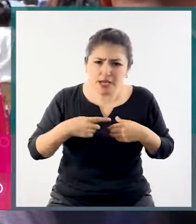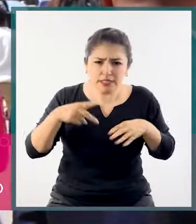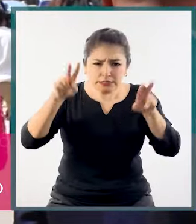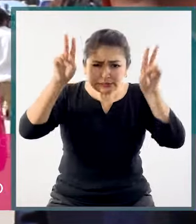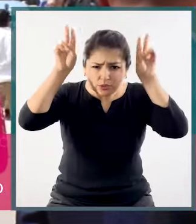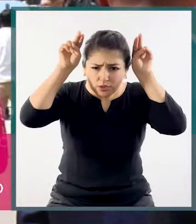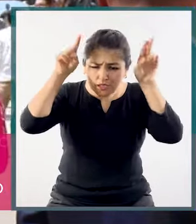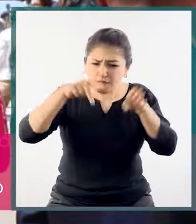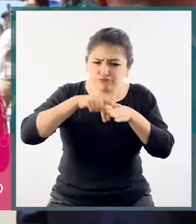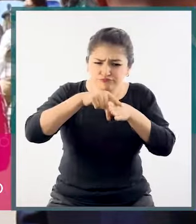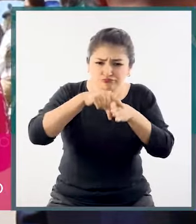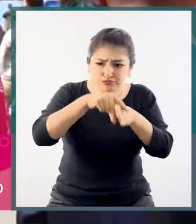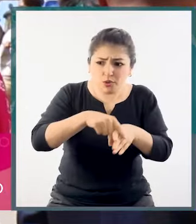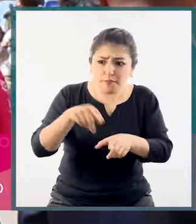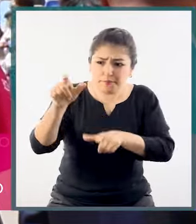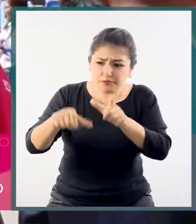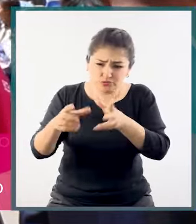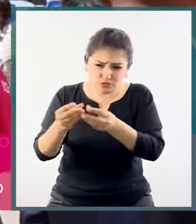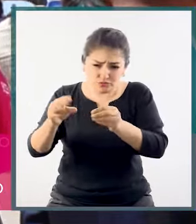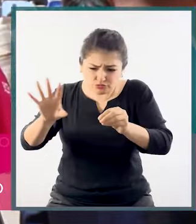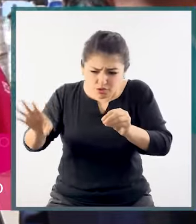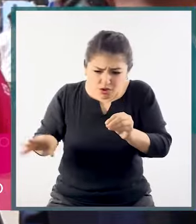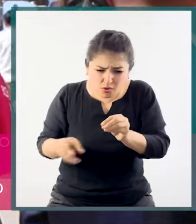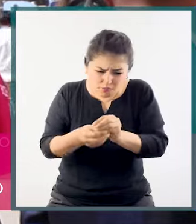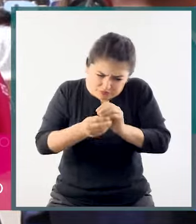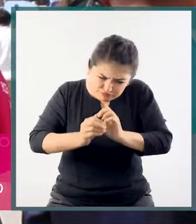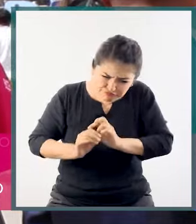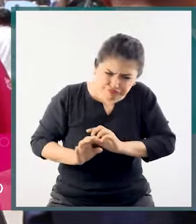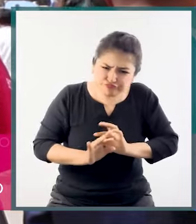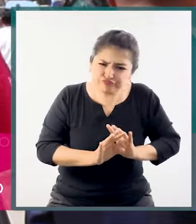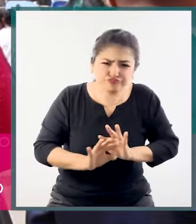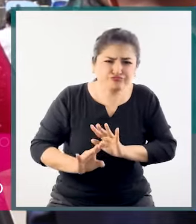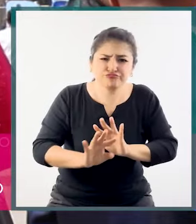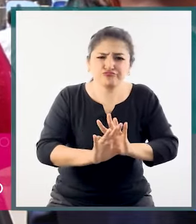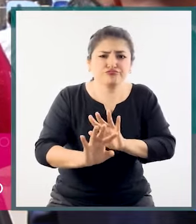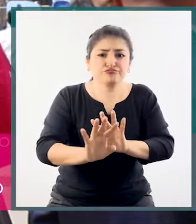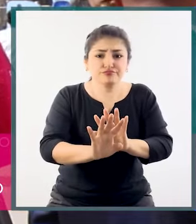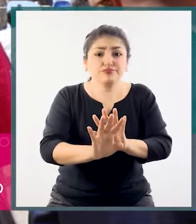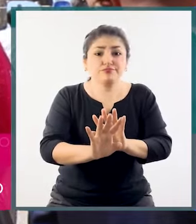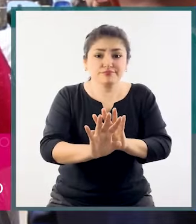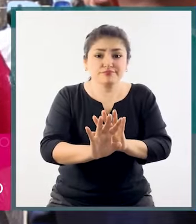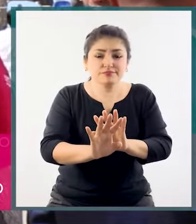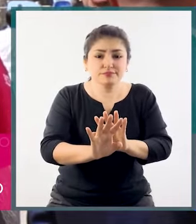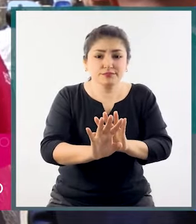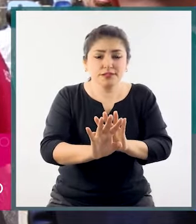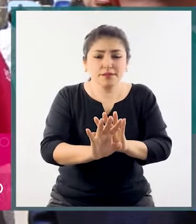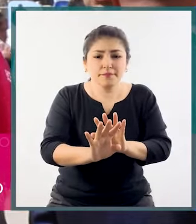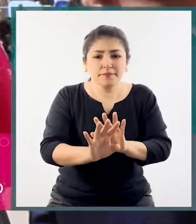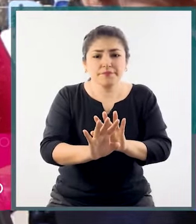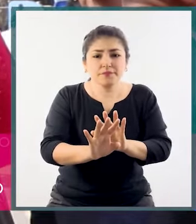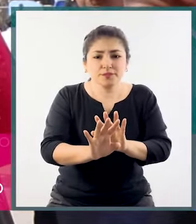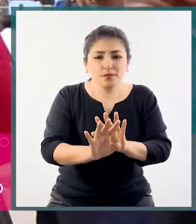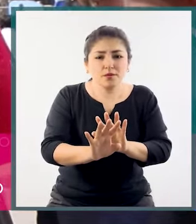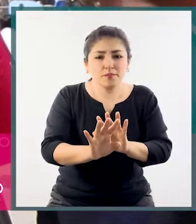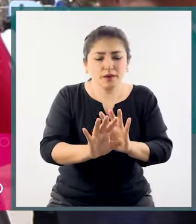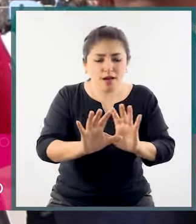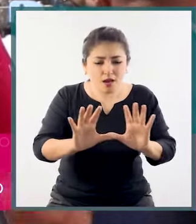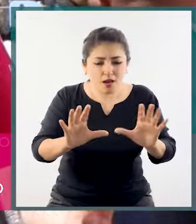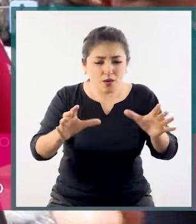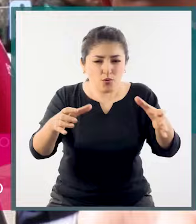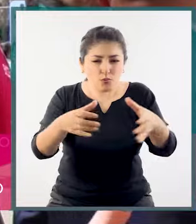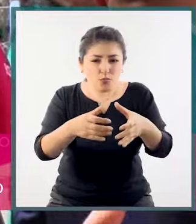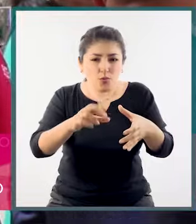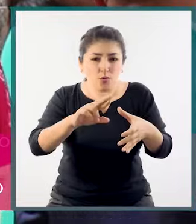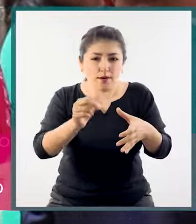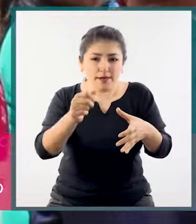sino también de animales, caballos y también personas que se fueron sumando a todo este ejército libertador y que se